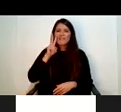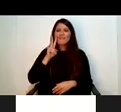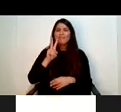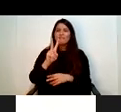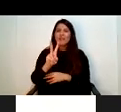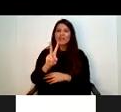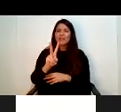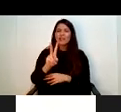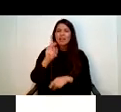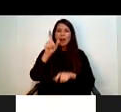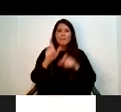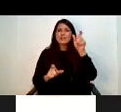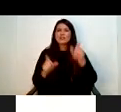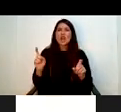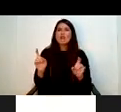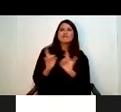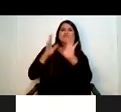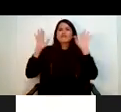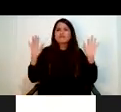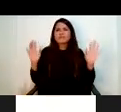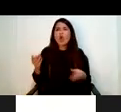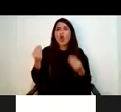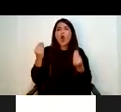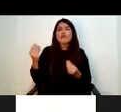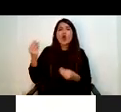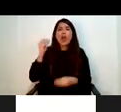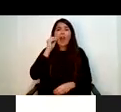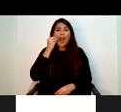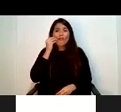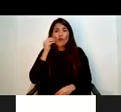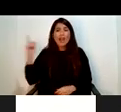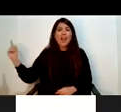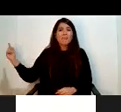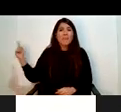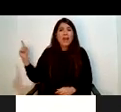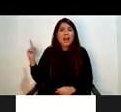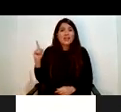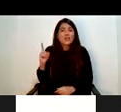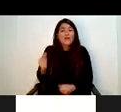lo hacen con querer. Obviamente la abuelita en las mejores de las intenciones